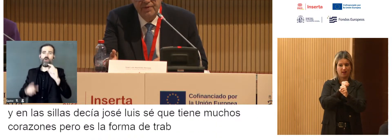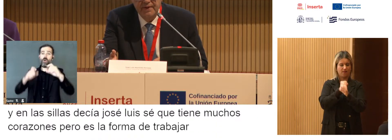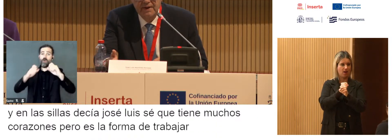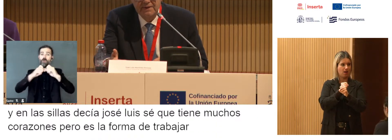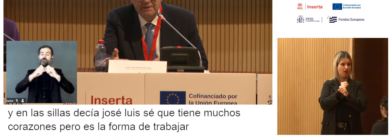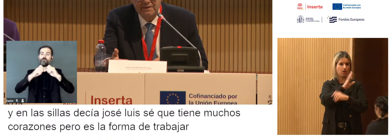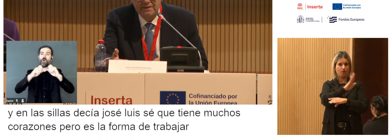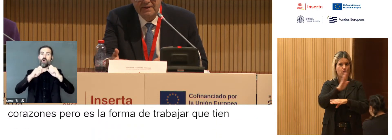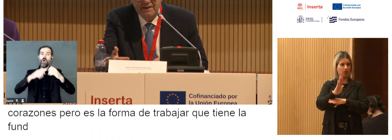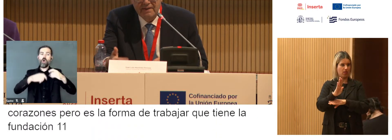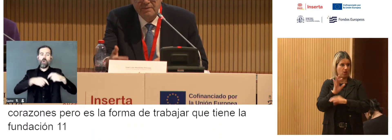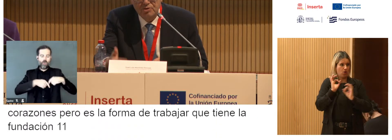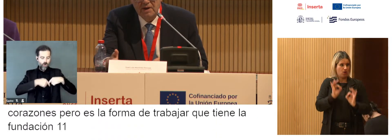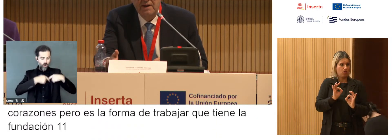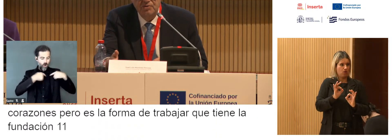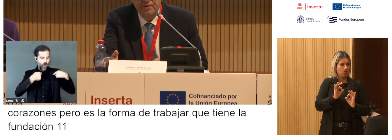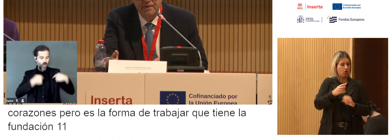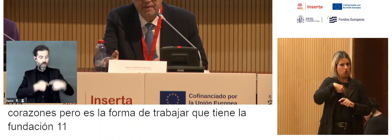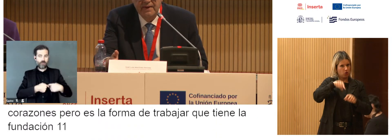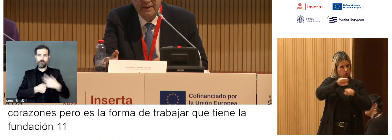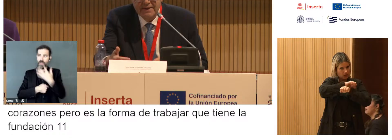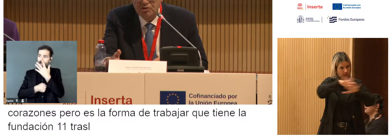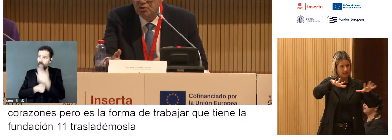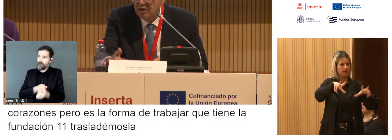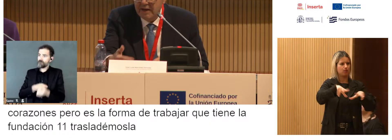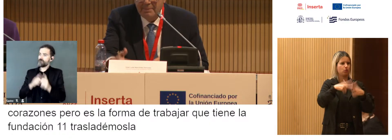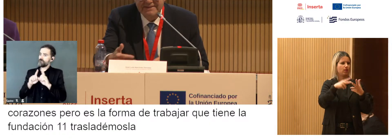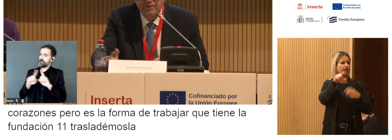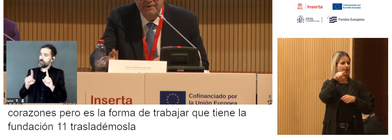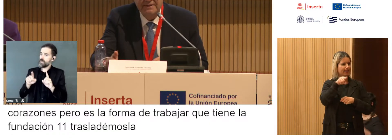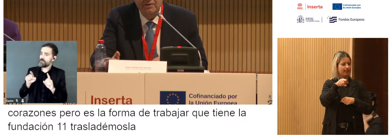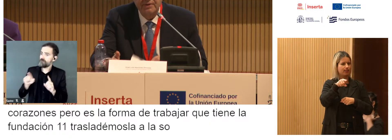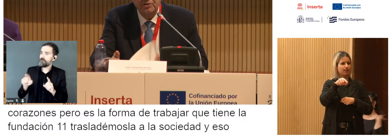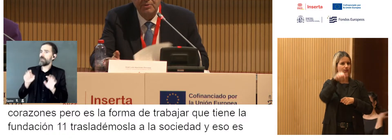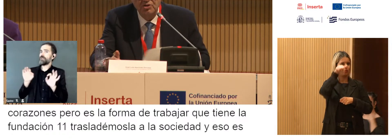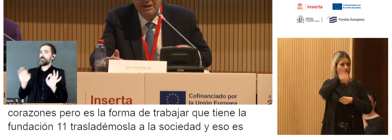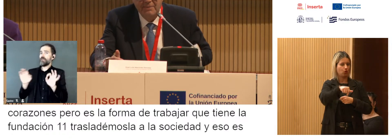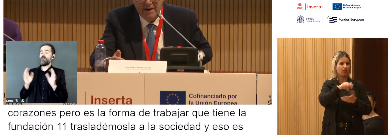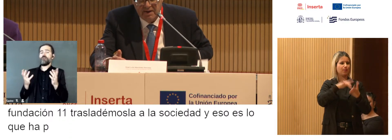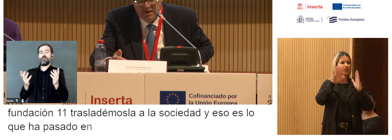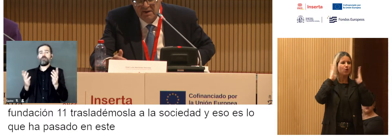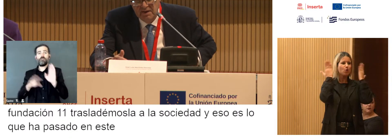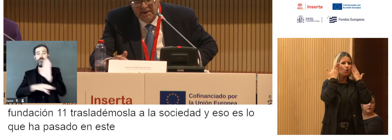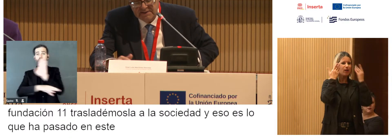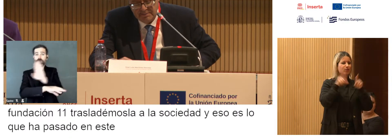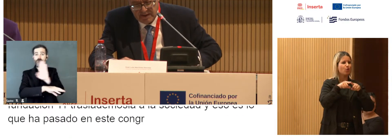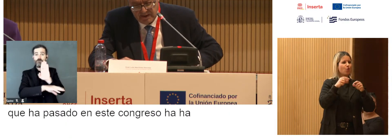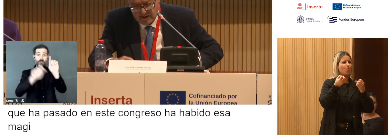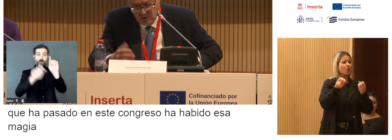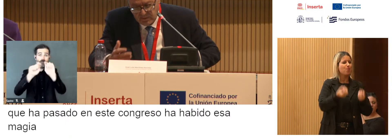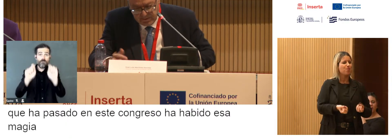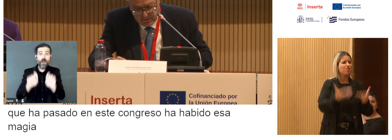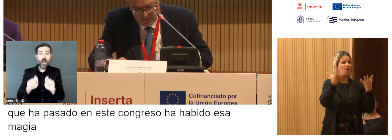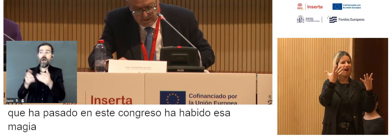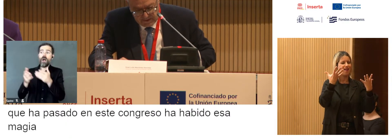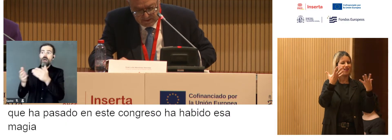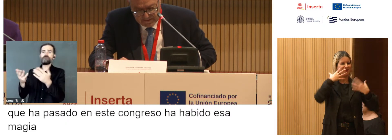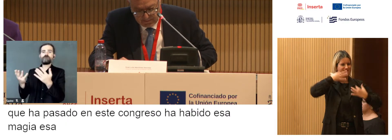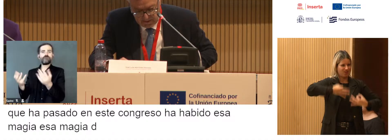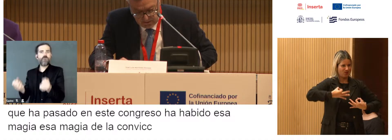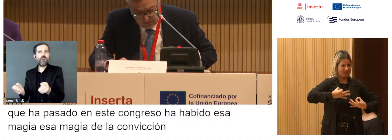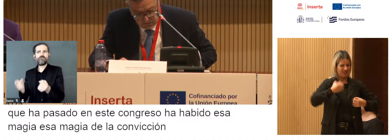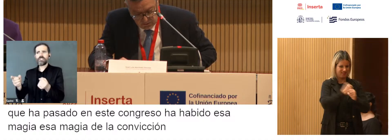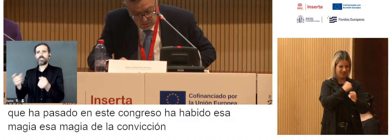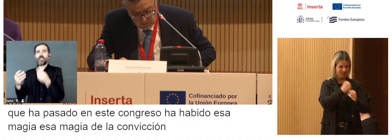Fundación 11. Trasladémosla a la sociedad y eso es lo que ha pasado en este congreso. Ha habido esa magia de la convicción y